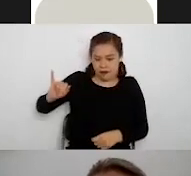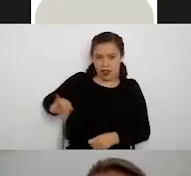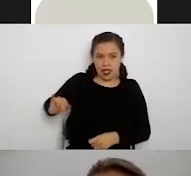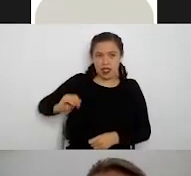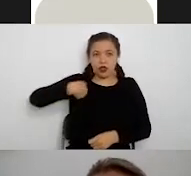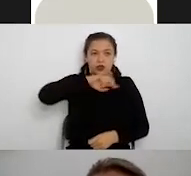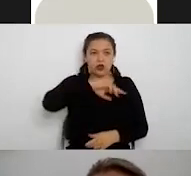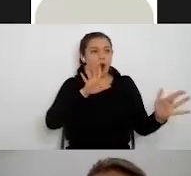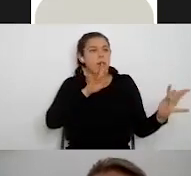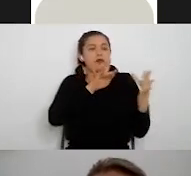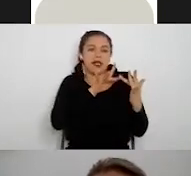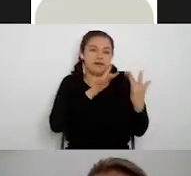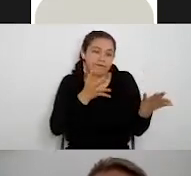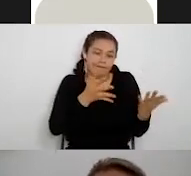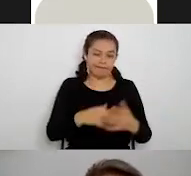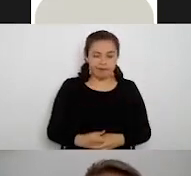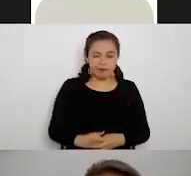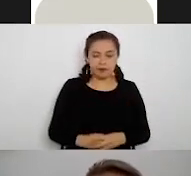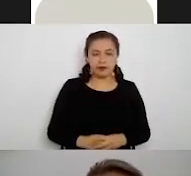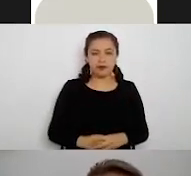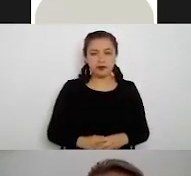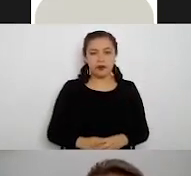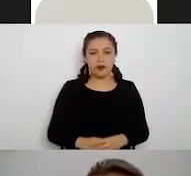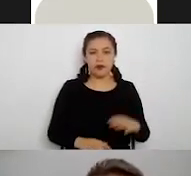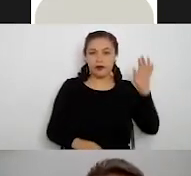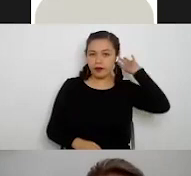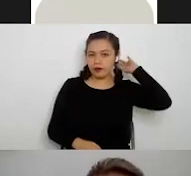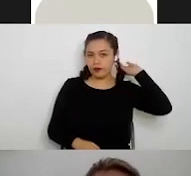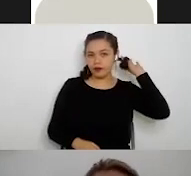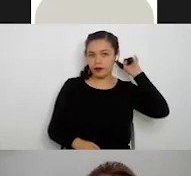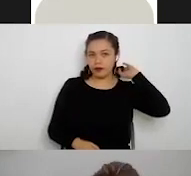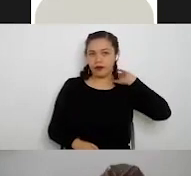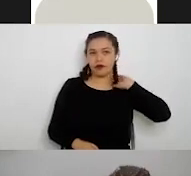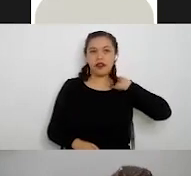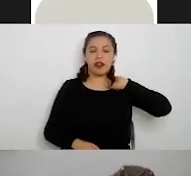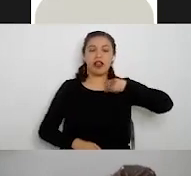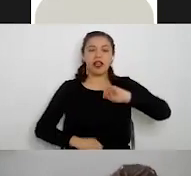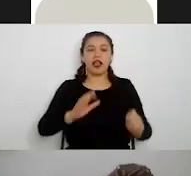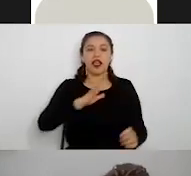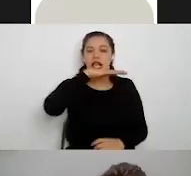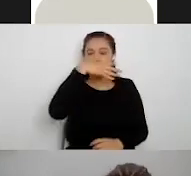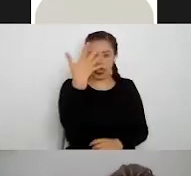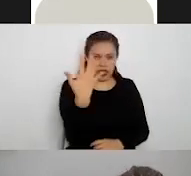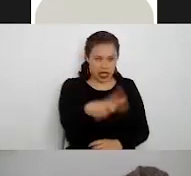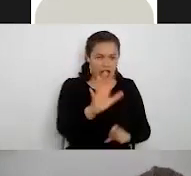con ellos, ¿no? En general, la economía se había recuperado muy bien del